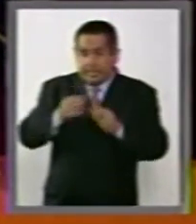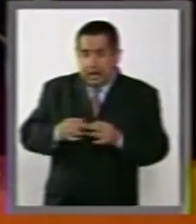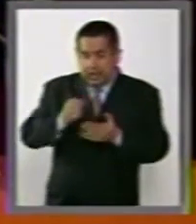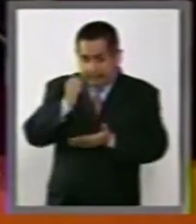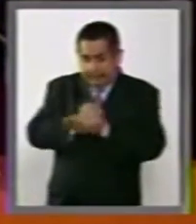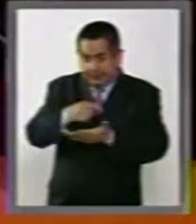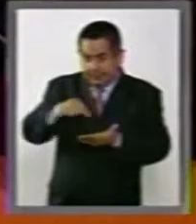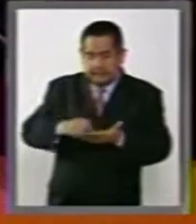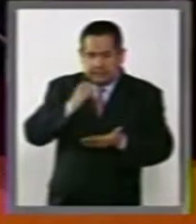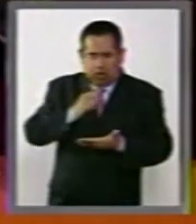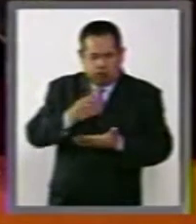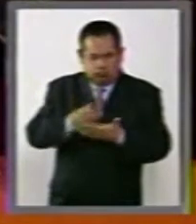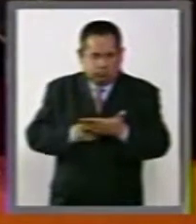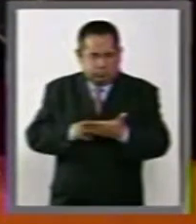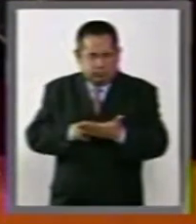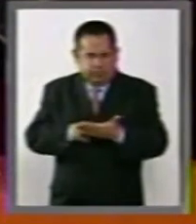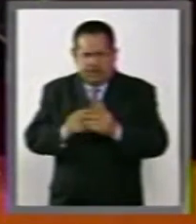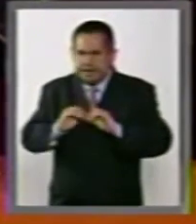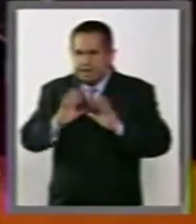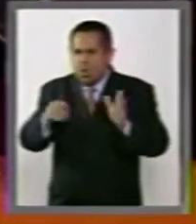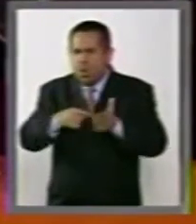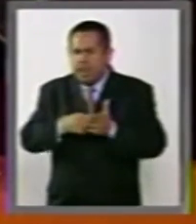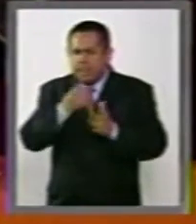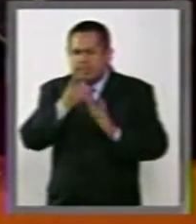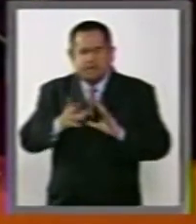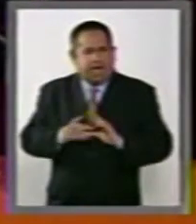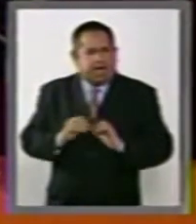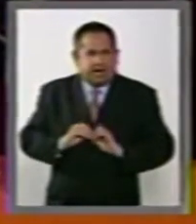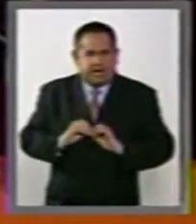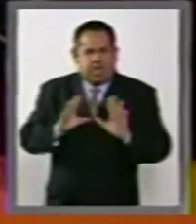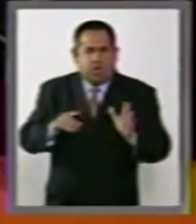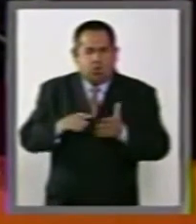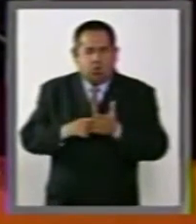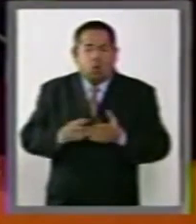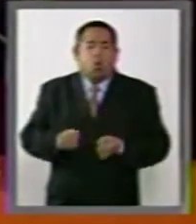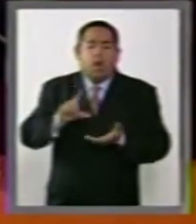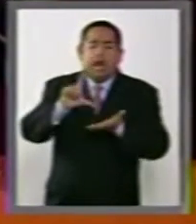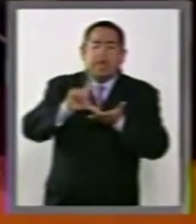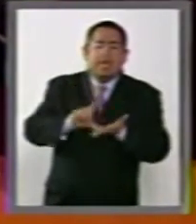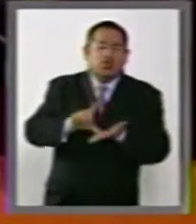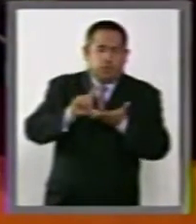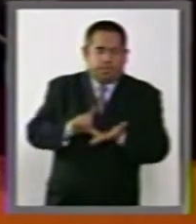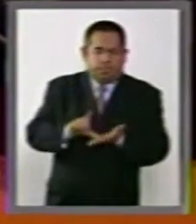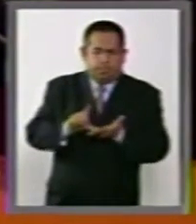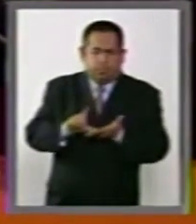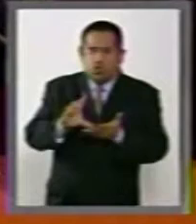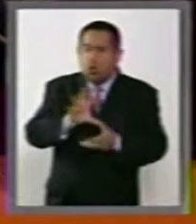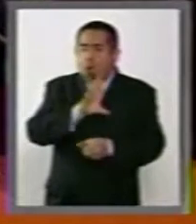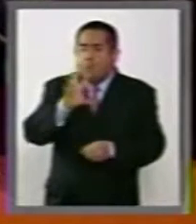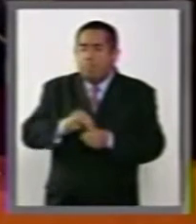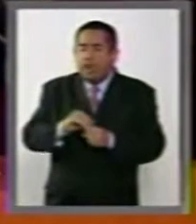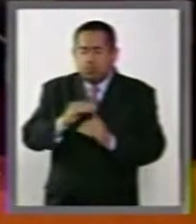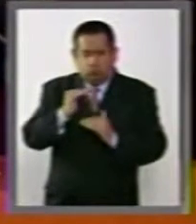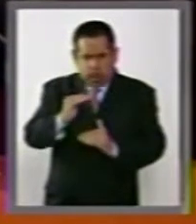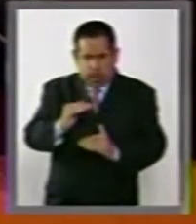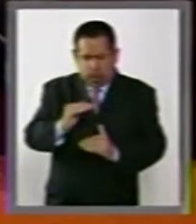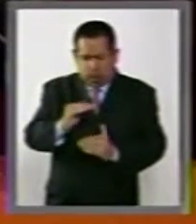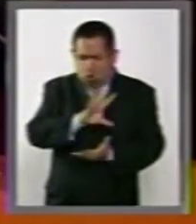original, se establecía justamente los litros completos,